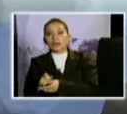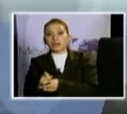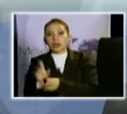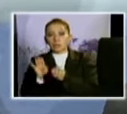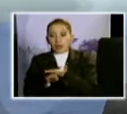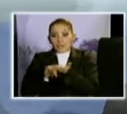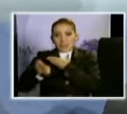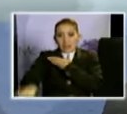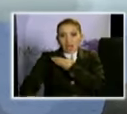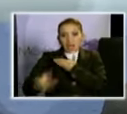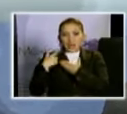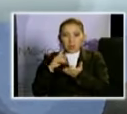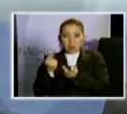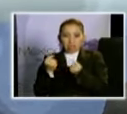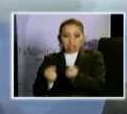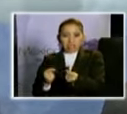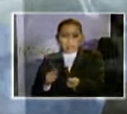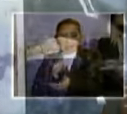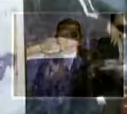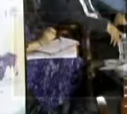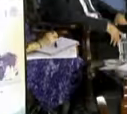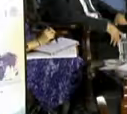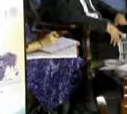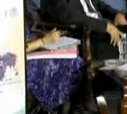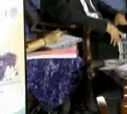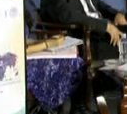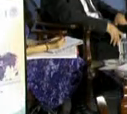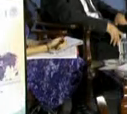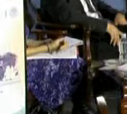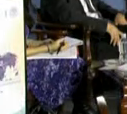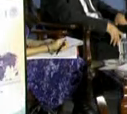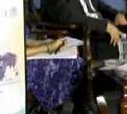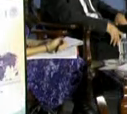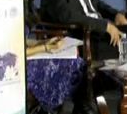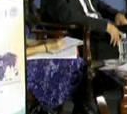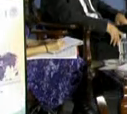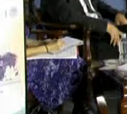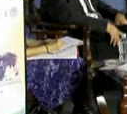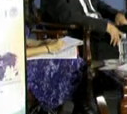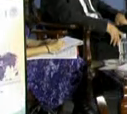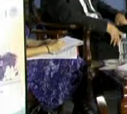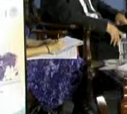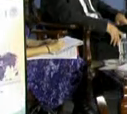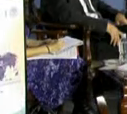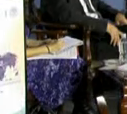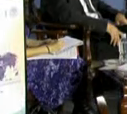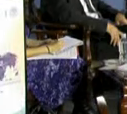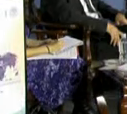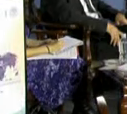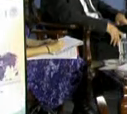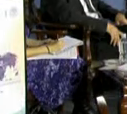de delito. Hay que encontrar un balance. El programa, y aquí hay una grande novedad en México, el